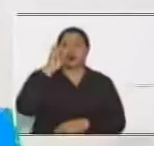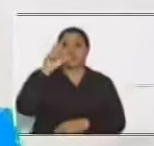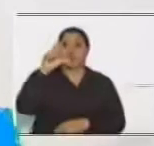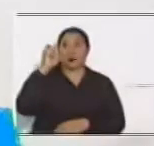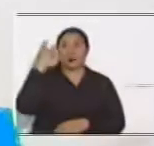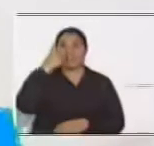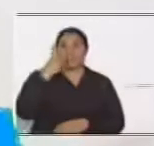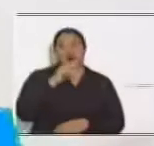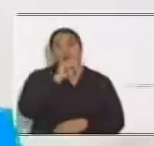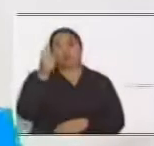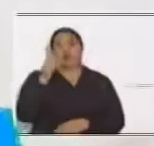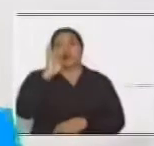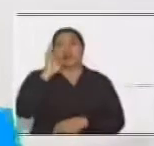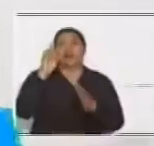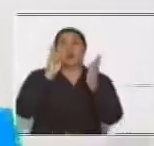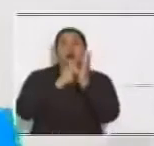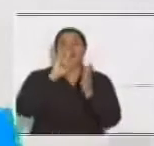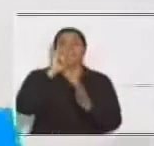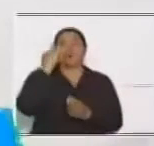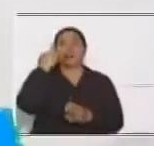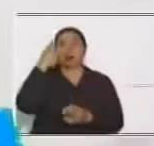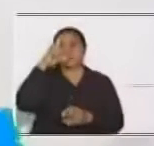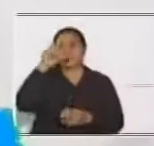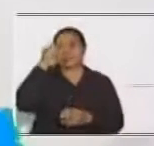equiláteros, escalenos,